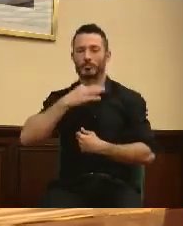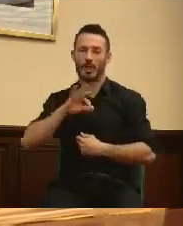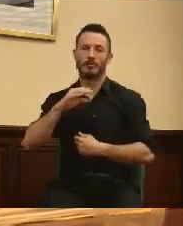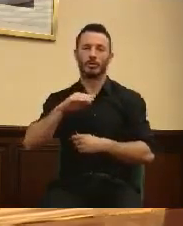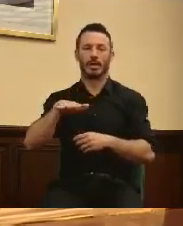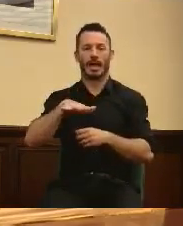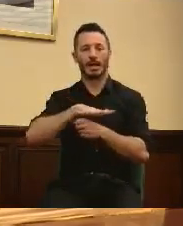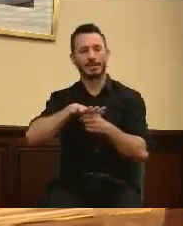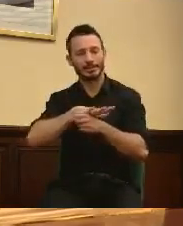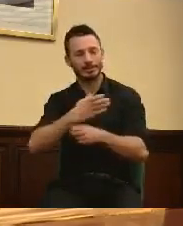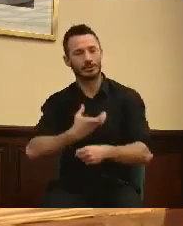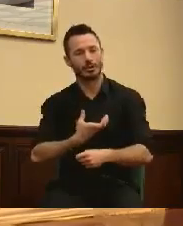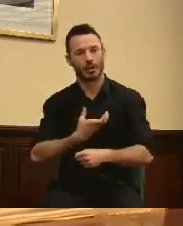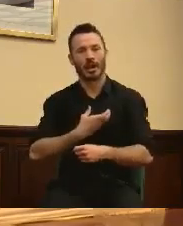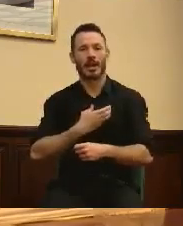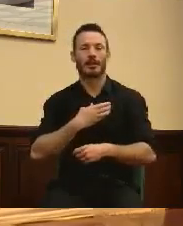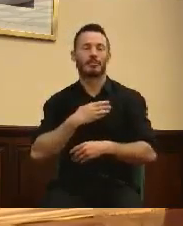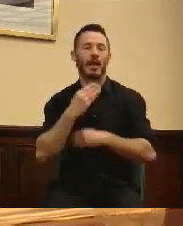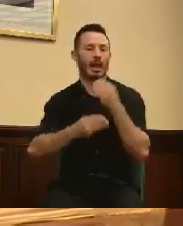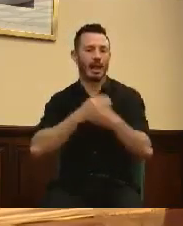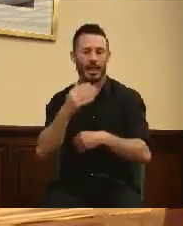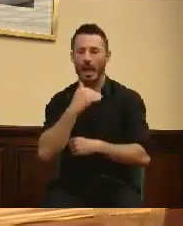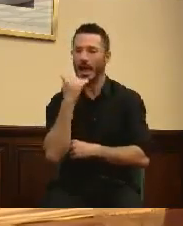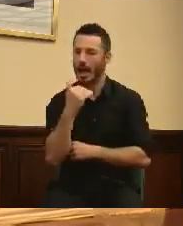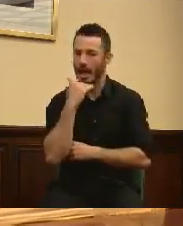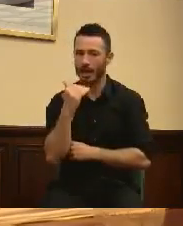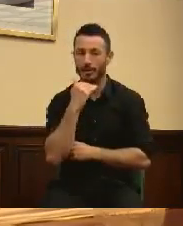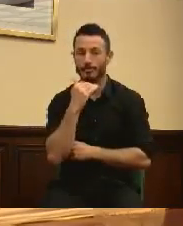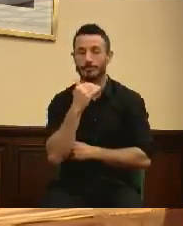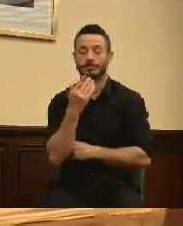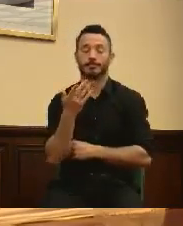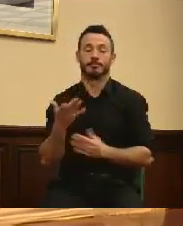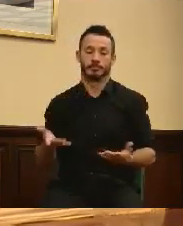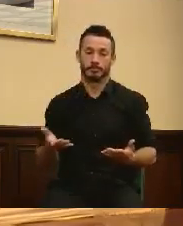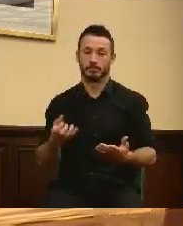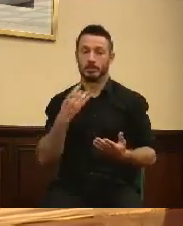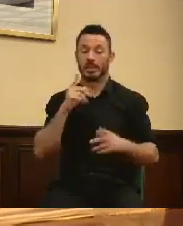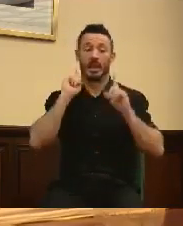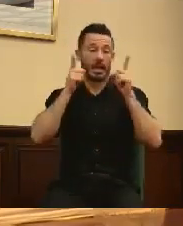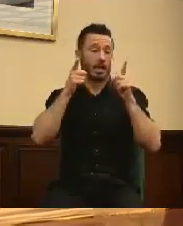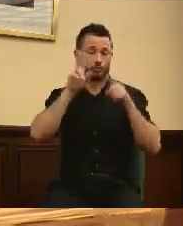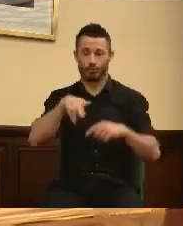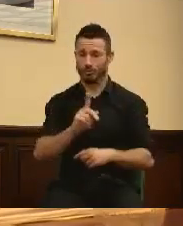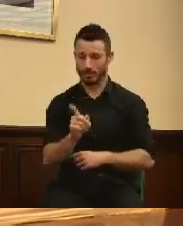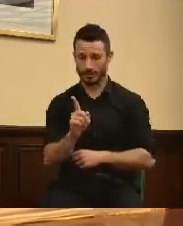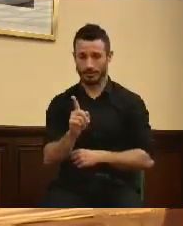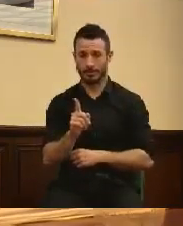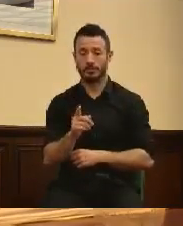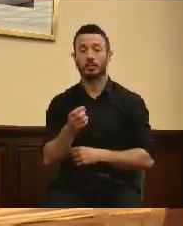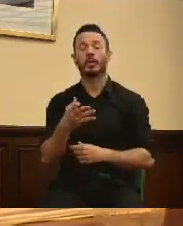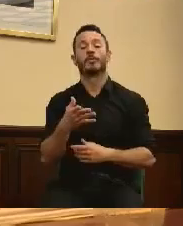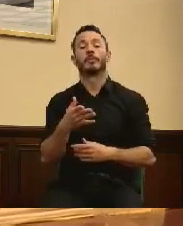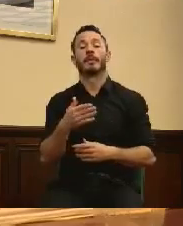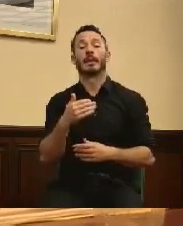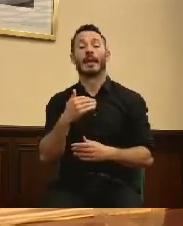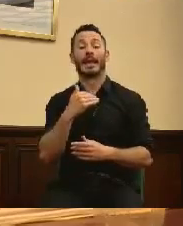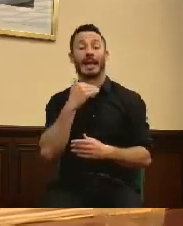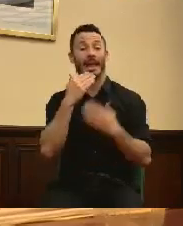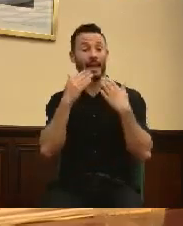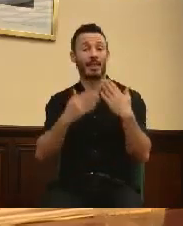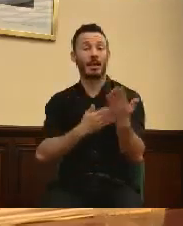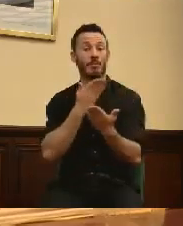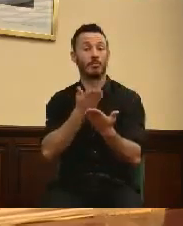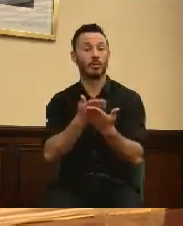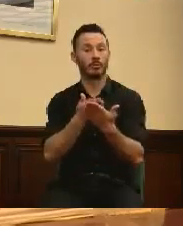hacer, y este es en uno de los casos. Sin embargo, también es cierto que este tipo de mociones nos brindan la oportunidad de hablar en